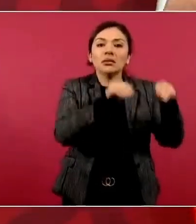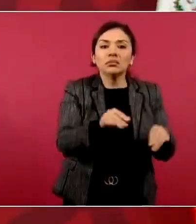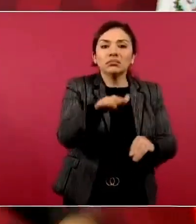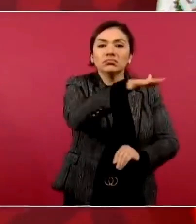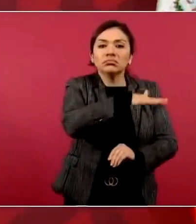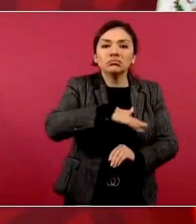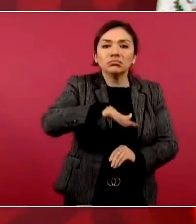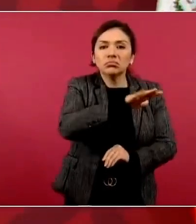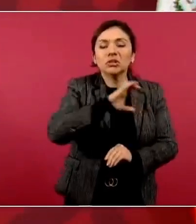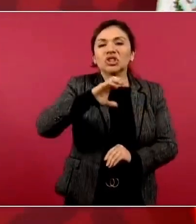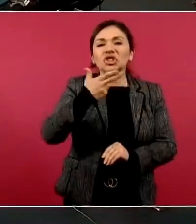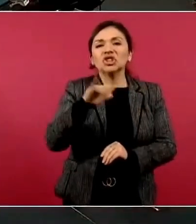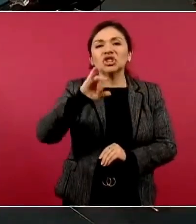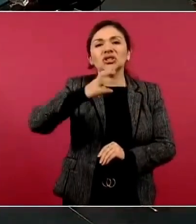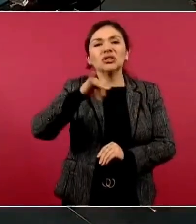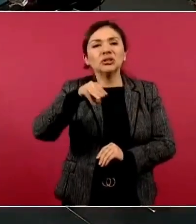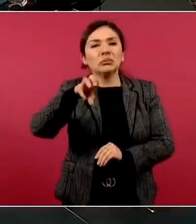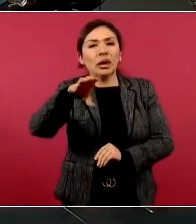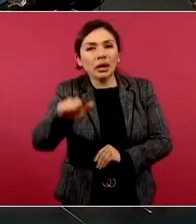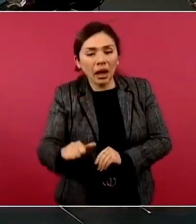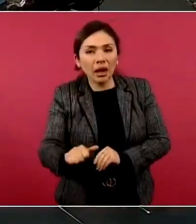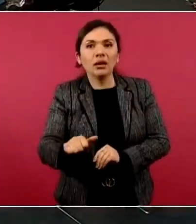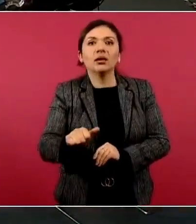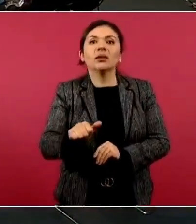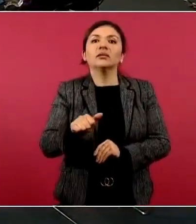en la región chichimeca,